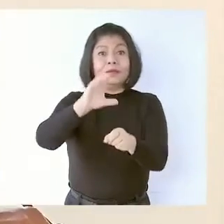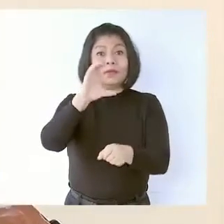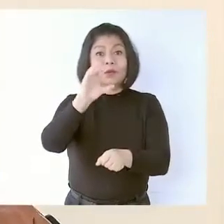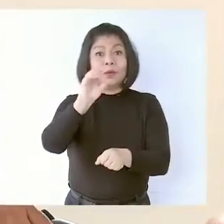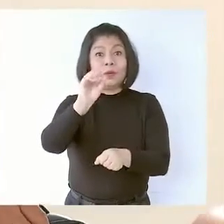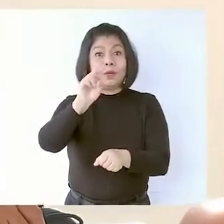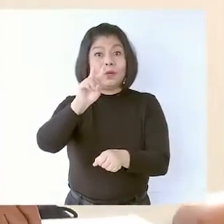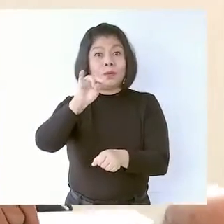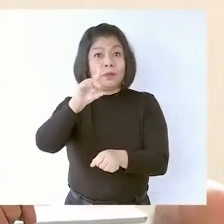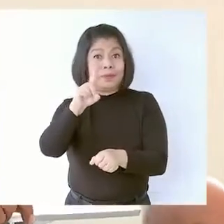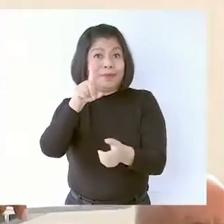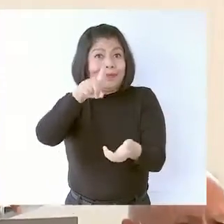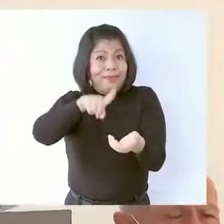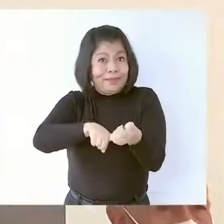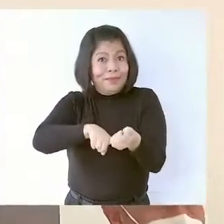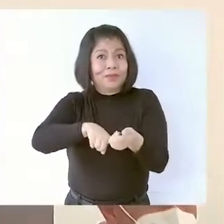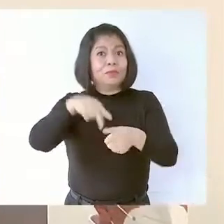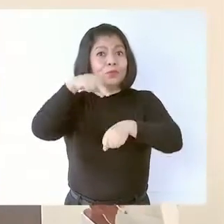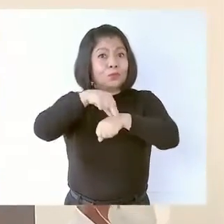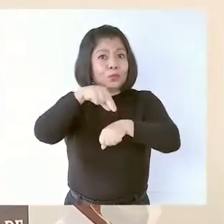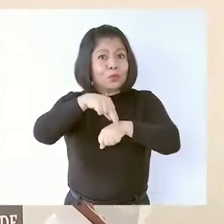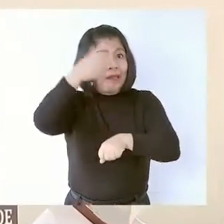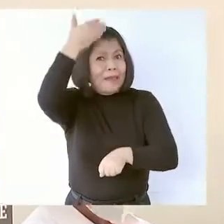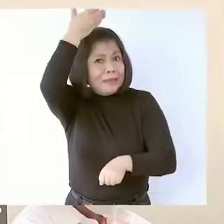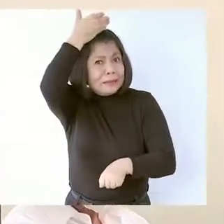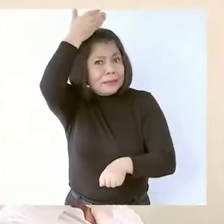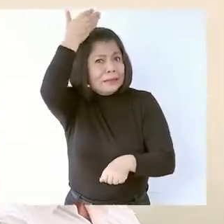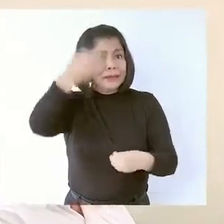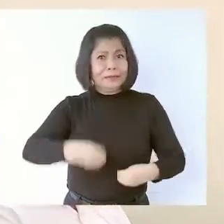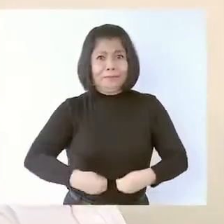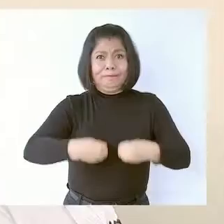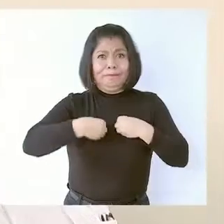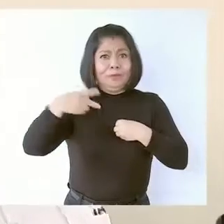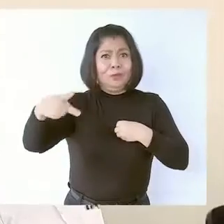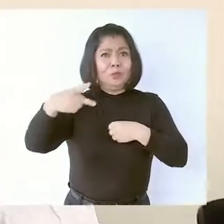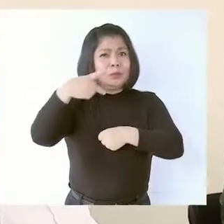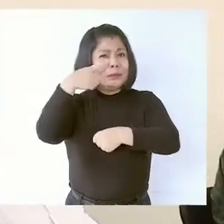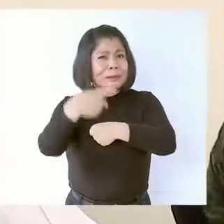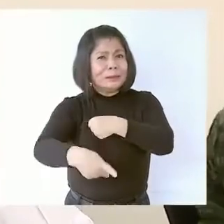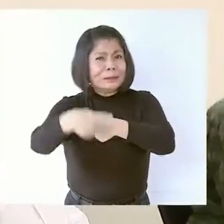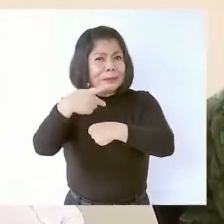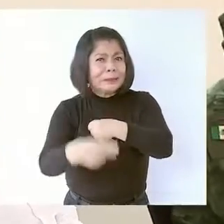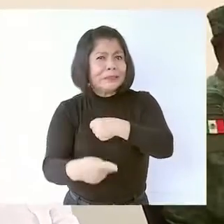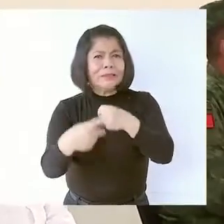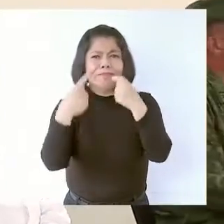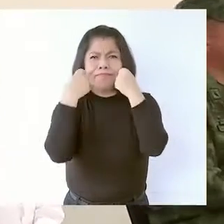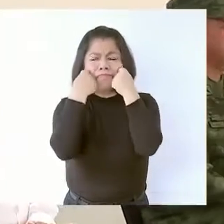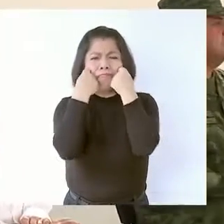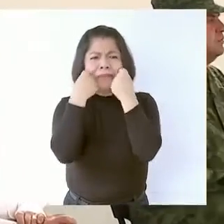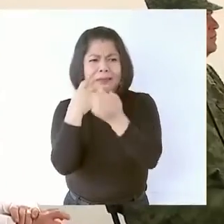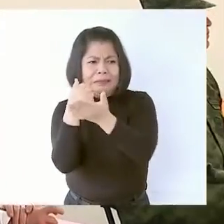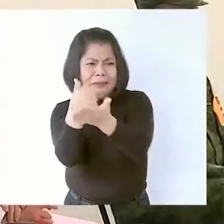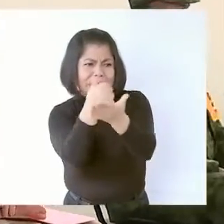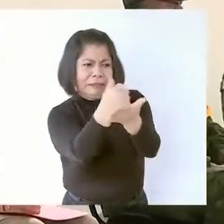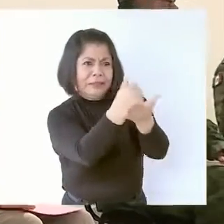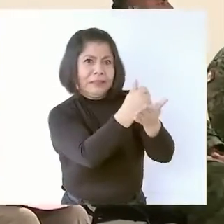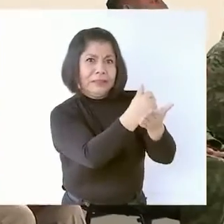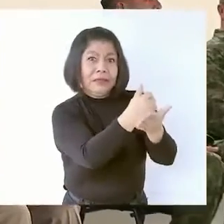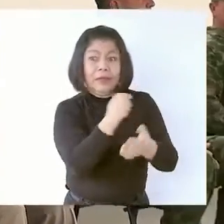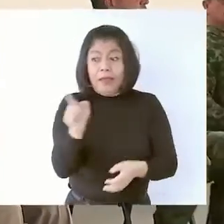ofrecieron hasta su vida, arriesgaron su vida para salvar vidas